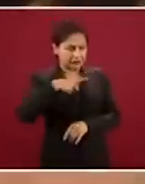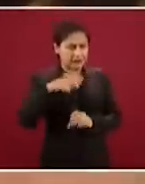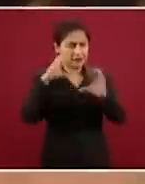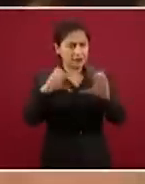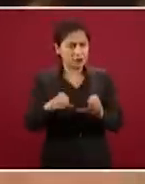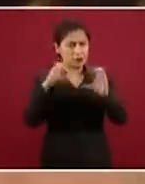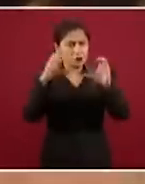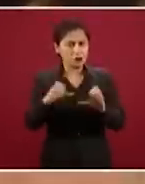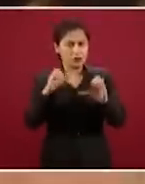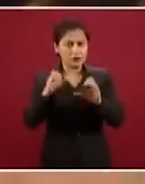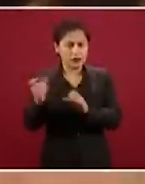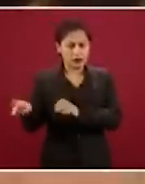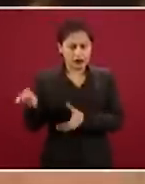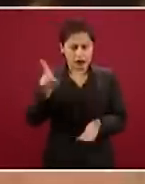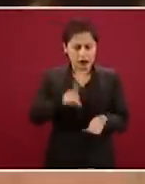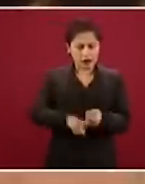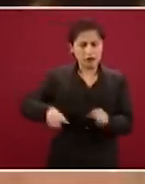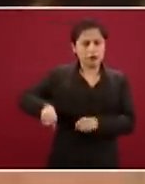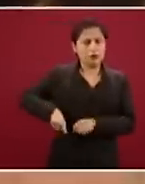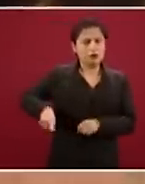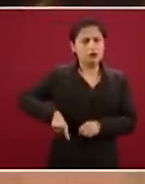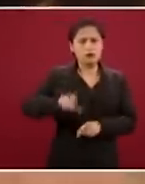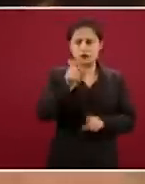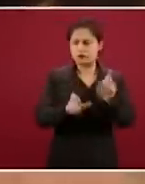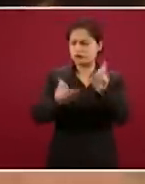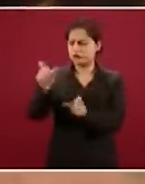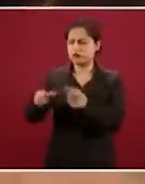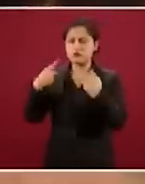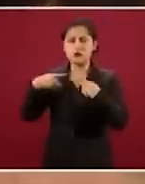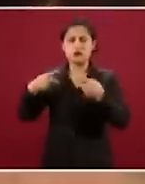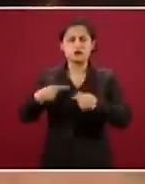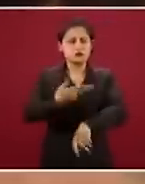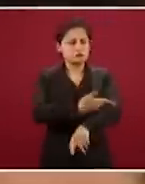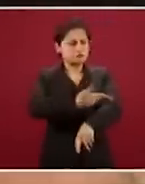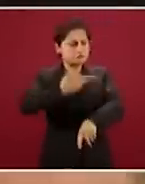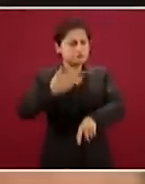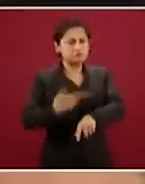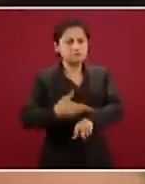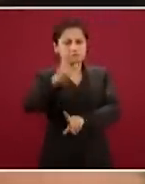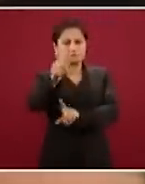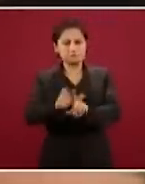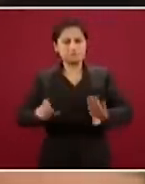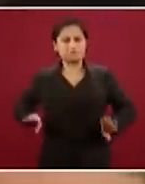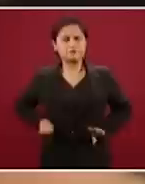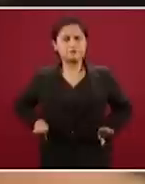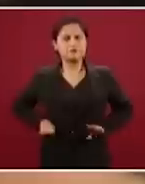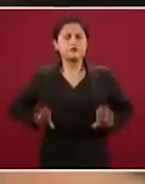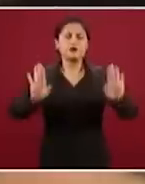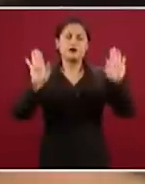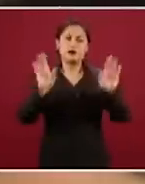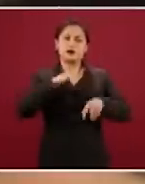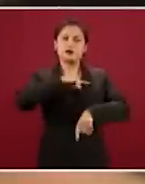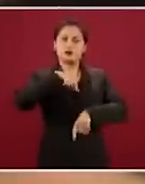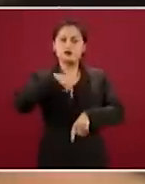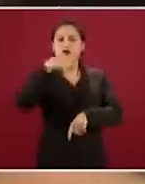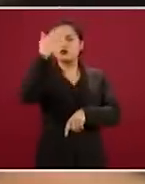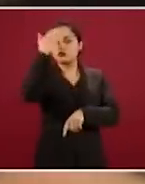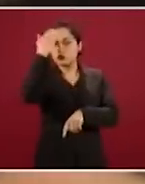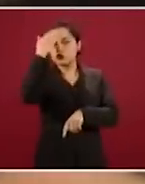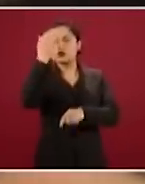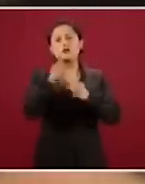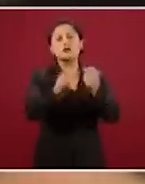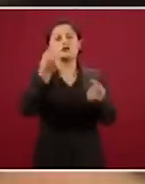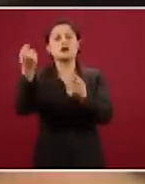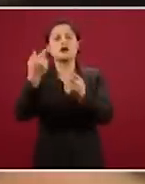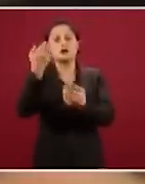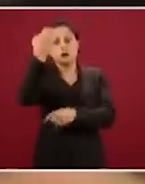el gobierno. Entonces, los sonorenses esperaríamos, que conocemos el historial de varios personajes, esperaríamos que hubiera